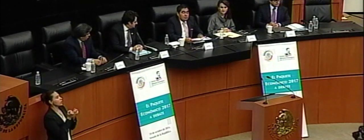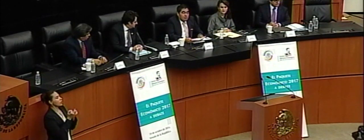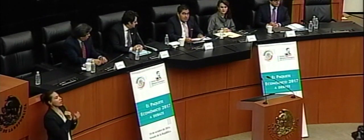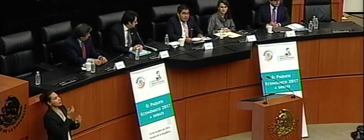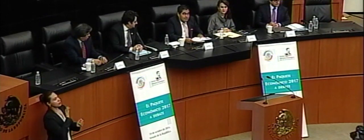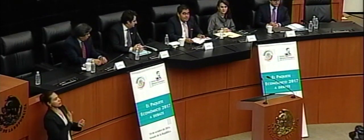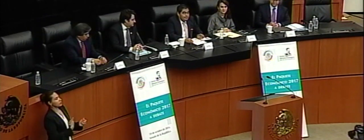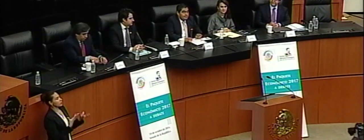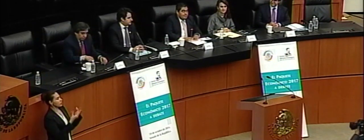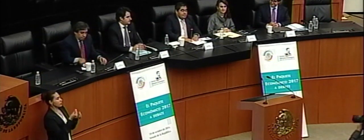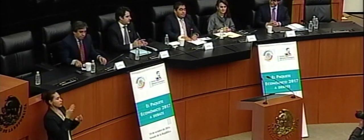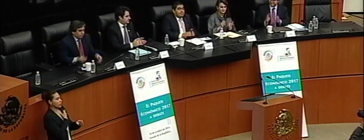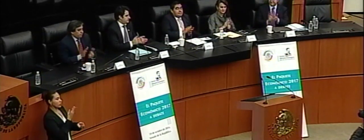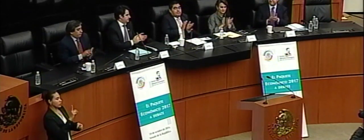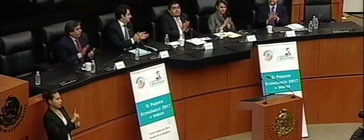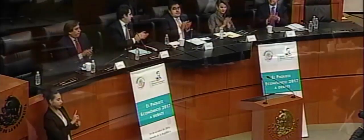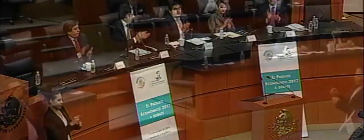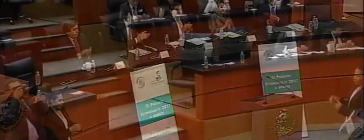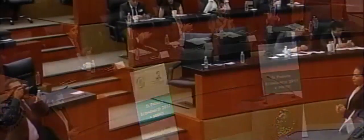a todos y buenos días.